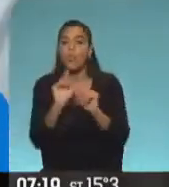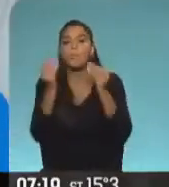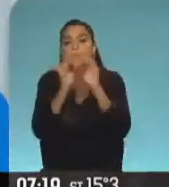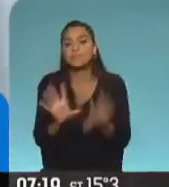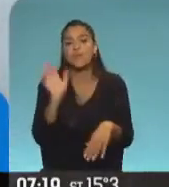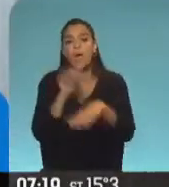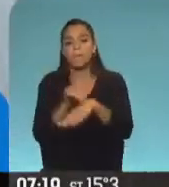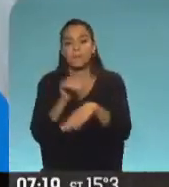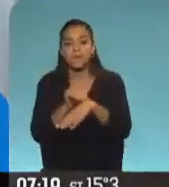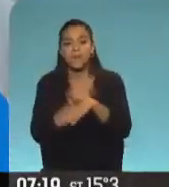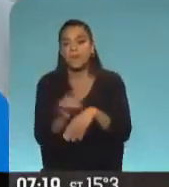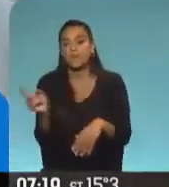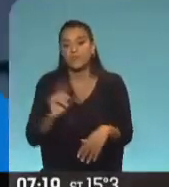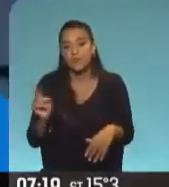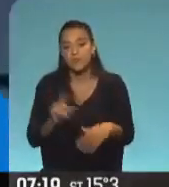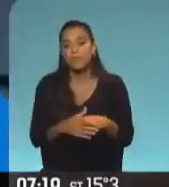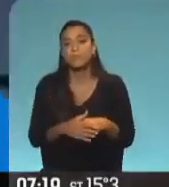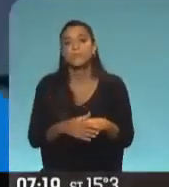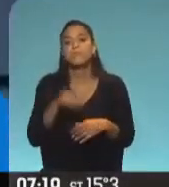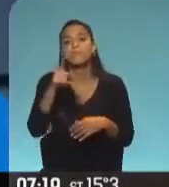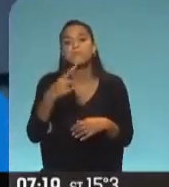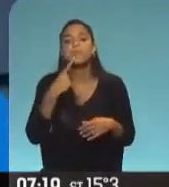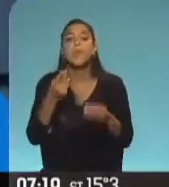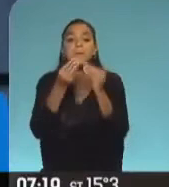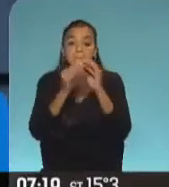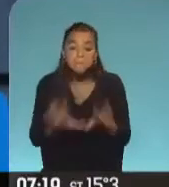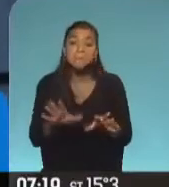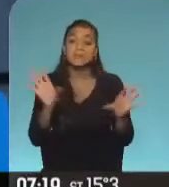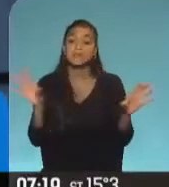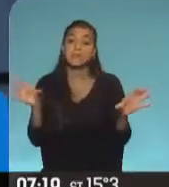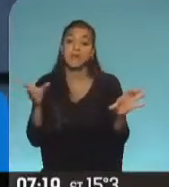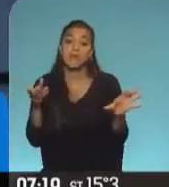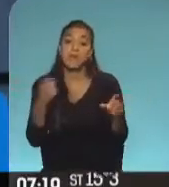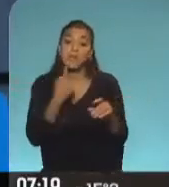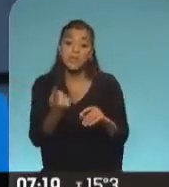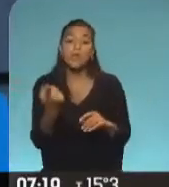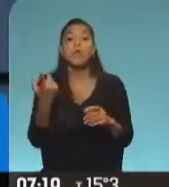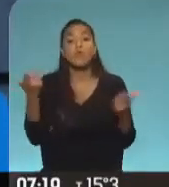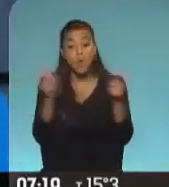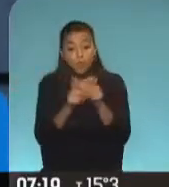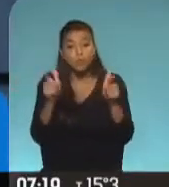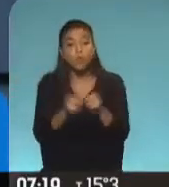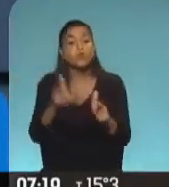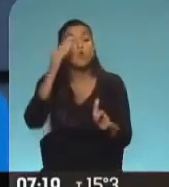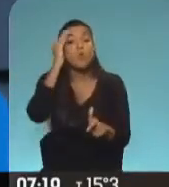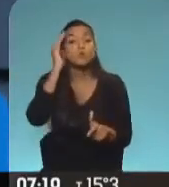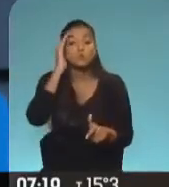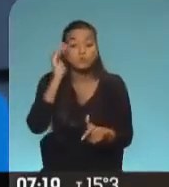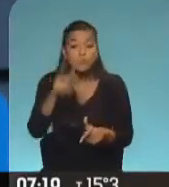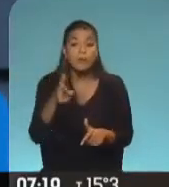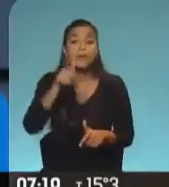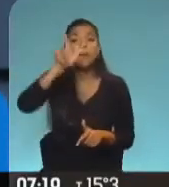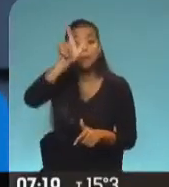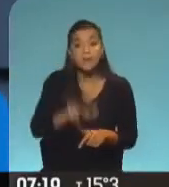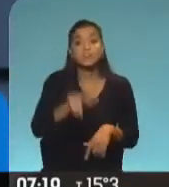de amistad, digamos. BlackRock inicialmente había trascendido que en las primeras reuniones con Martín Guzmán, la